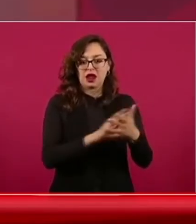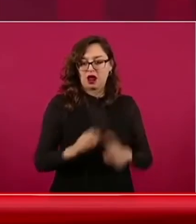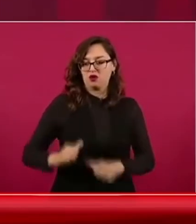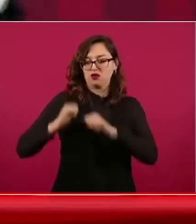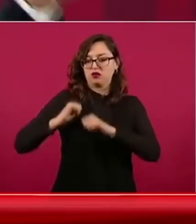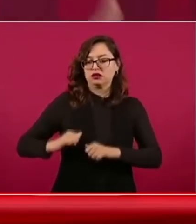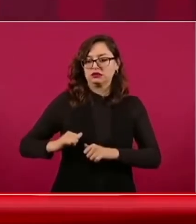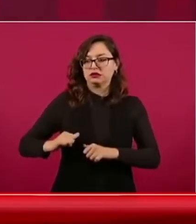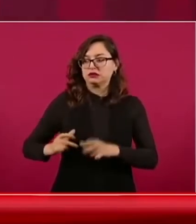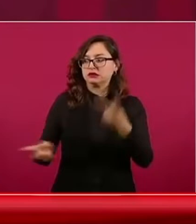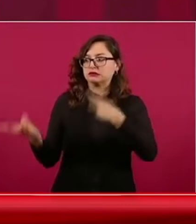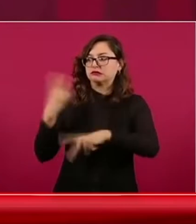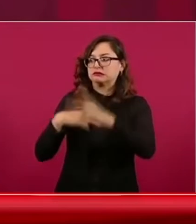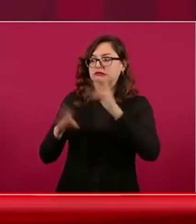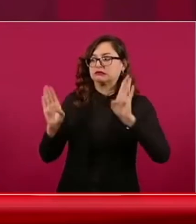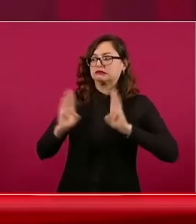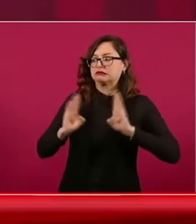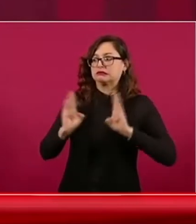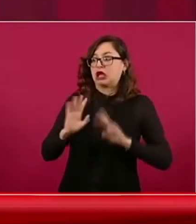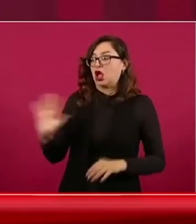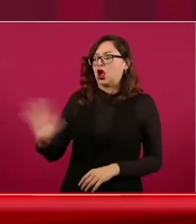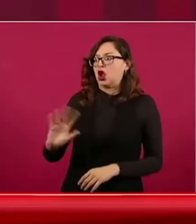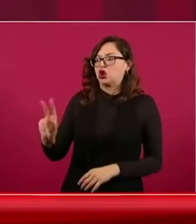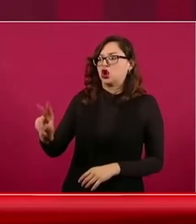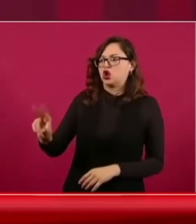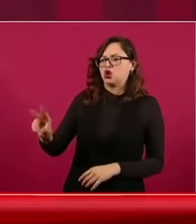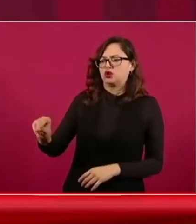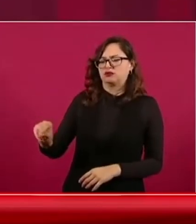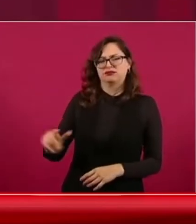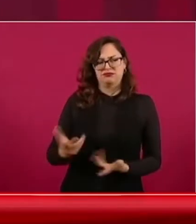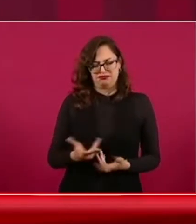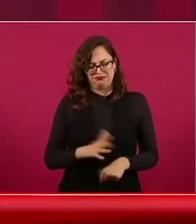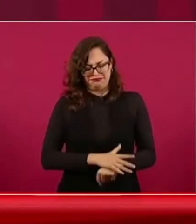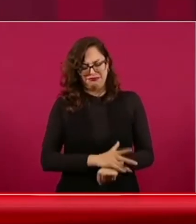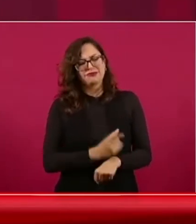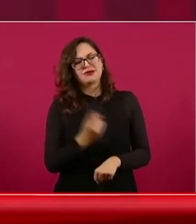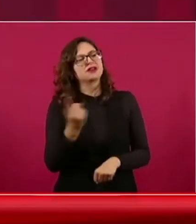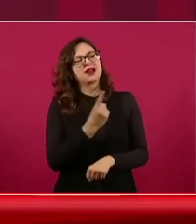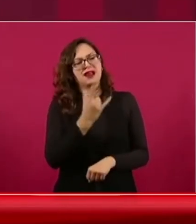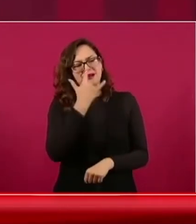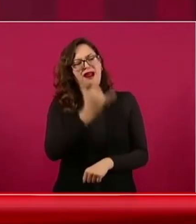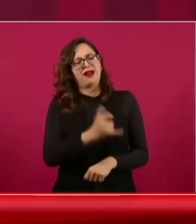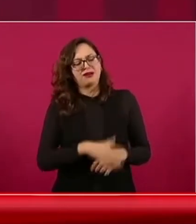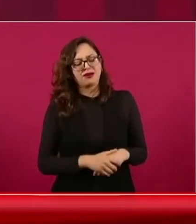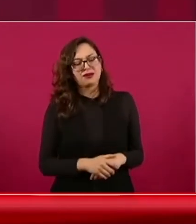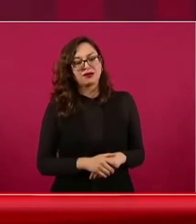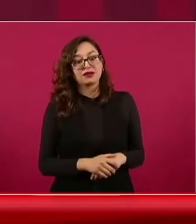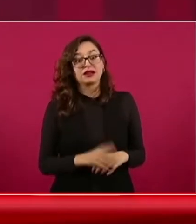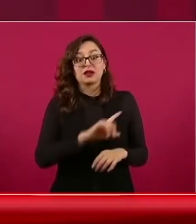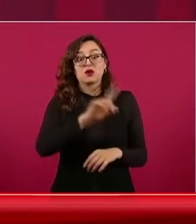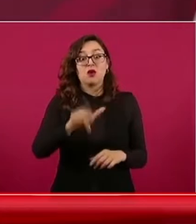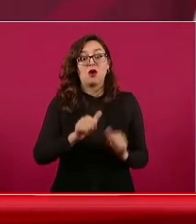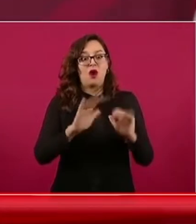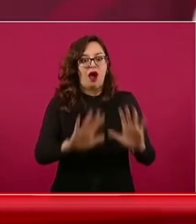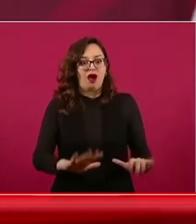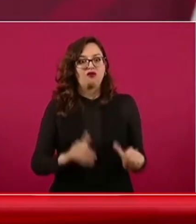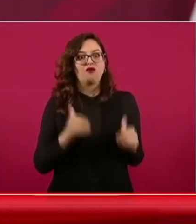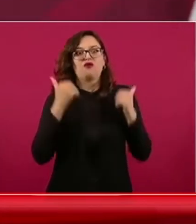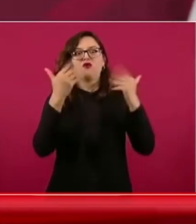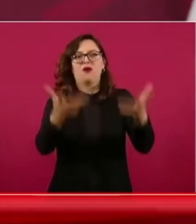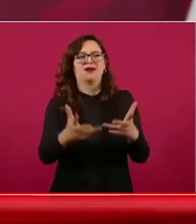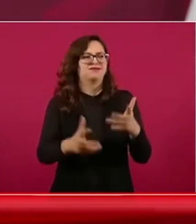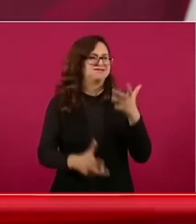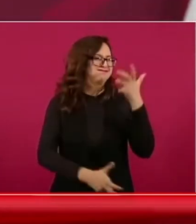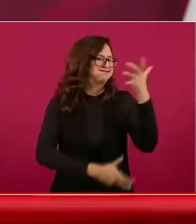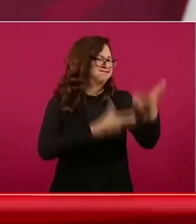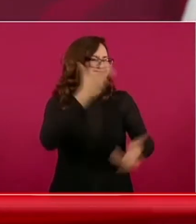Y luego se dan estos actos que son los más reprobables, porque